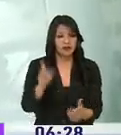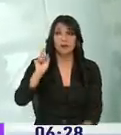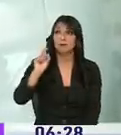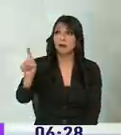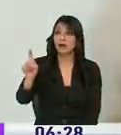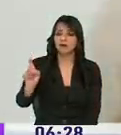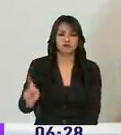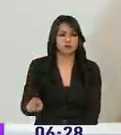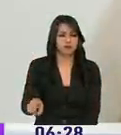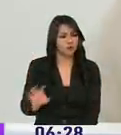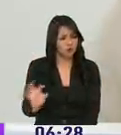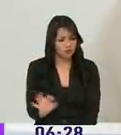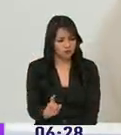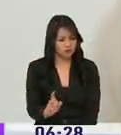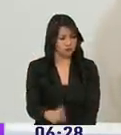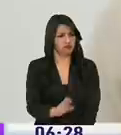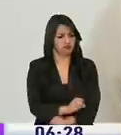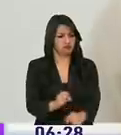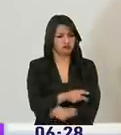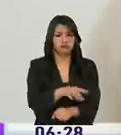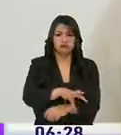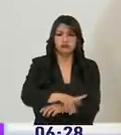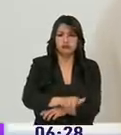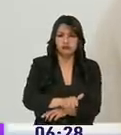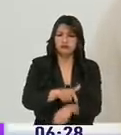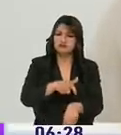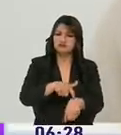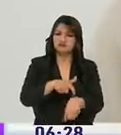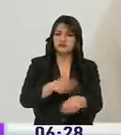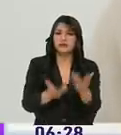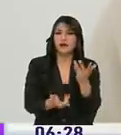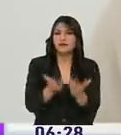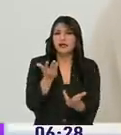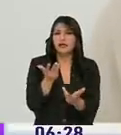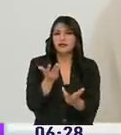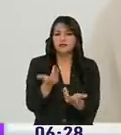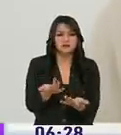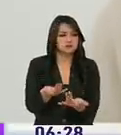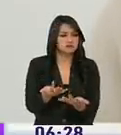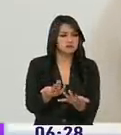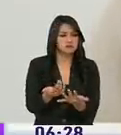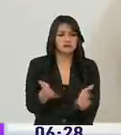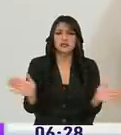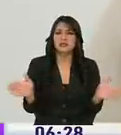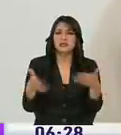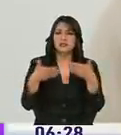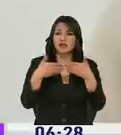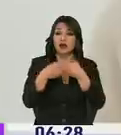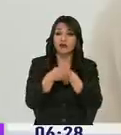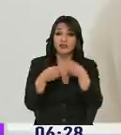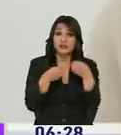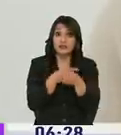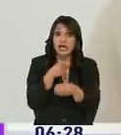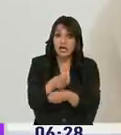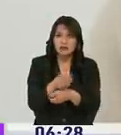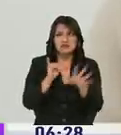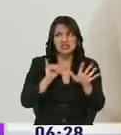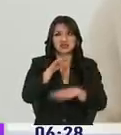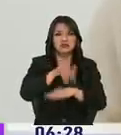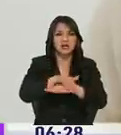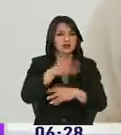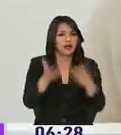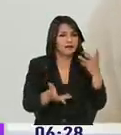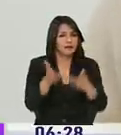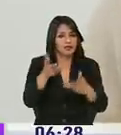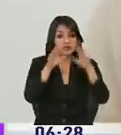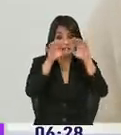máquinas... Presumimos que se realizaron a partir de la hora del cierre de las oficinas, 6:00 p.m, pudo